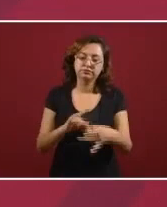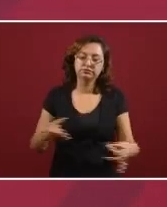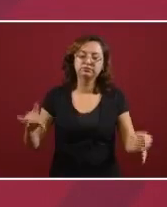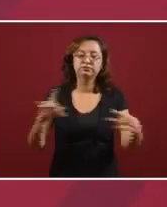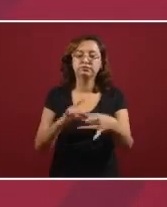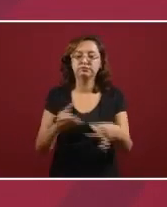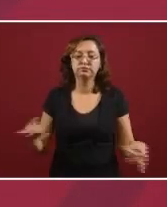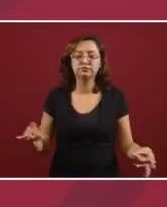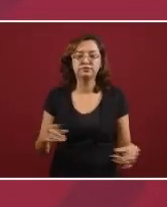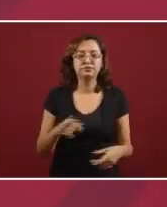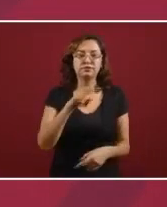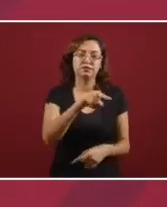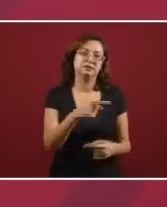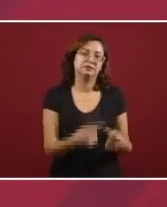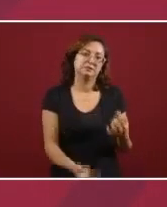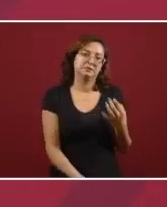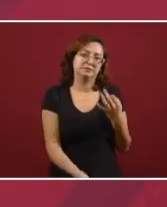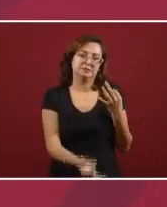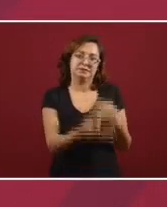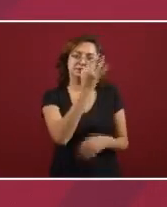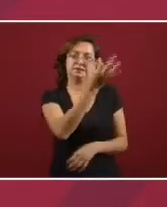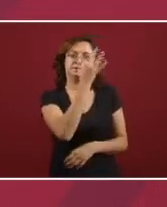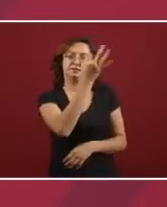me cucan.